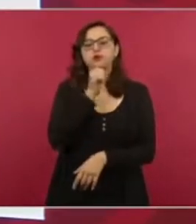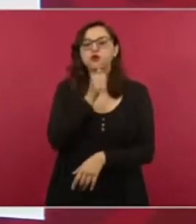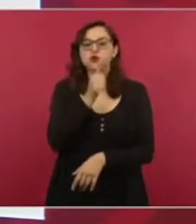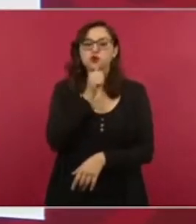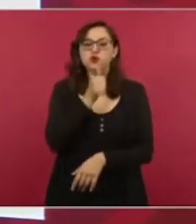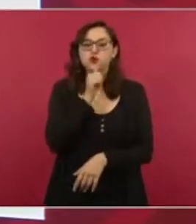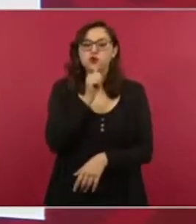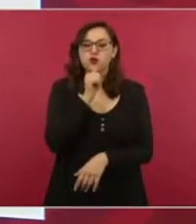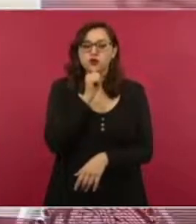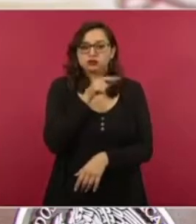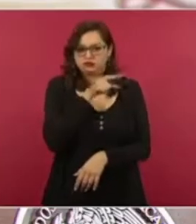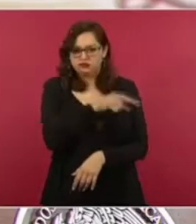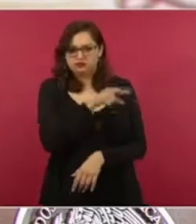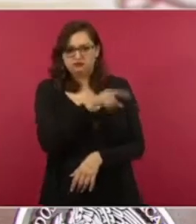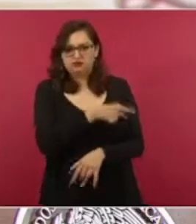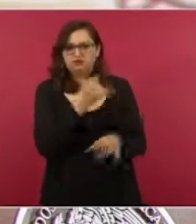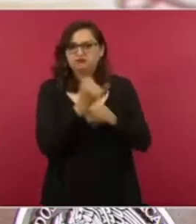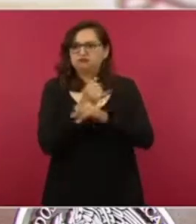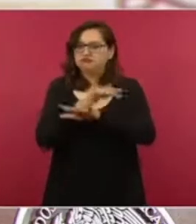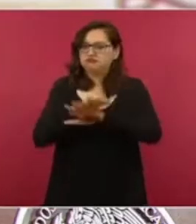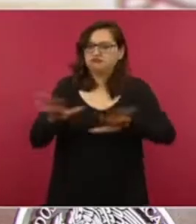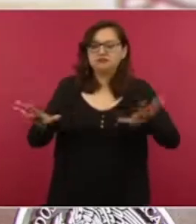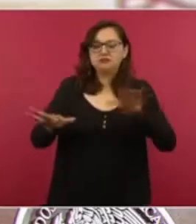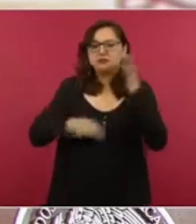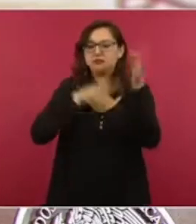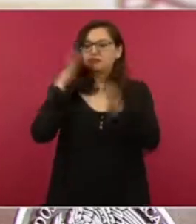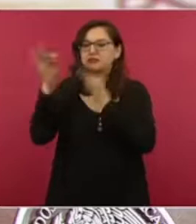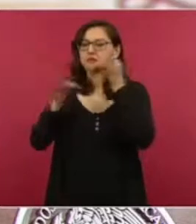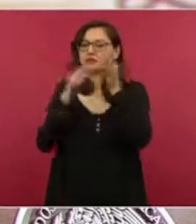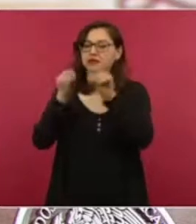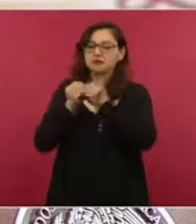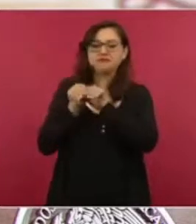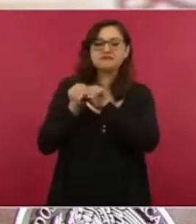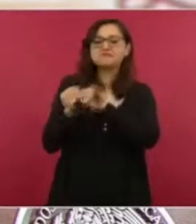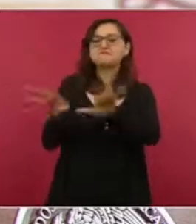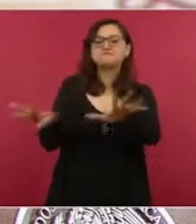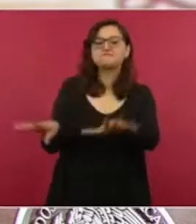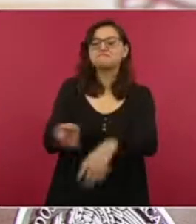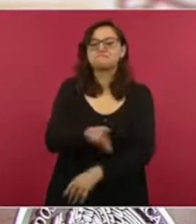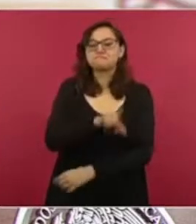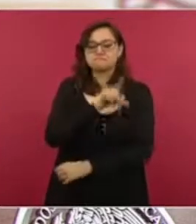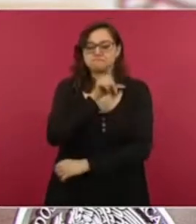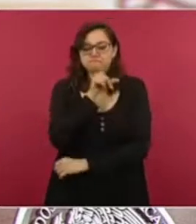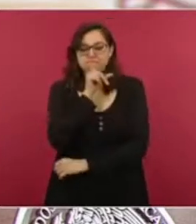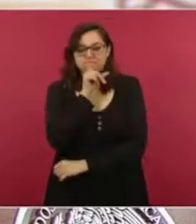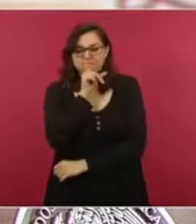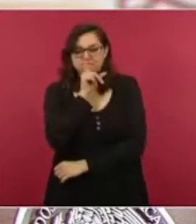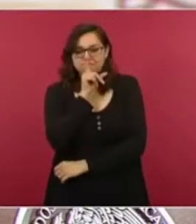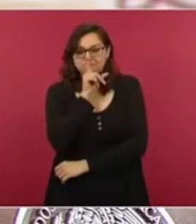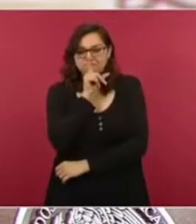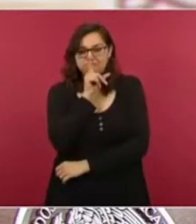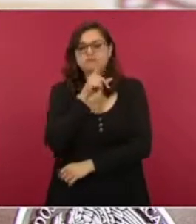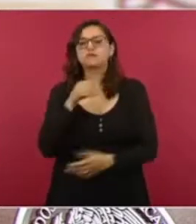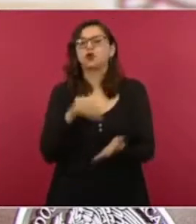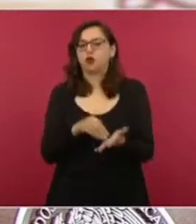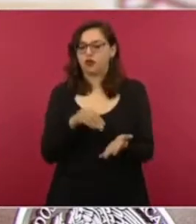Esto no sale en los medios convencionales,